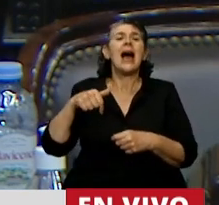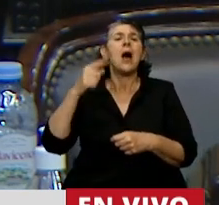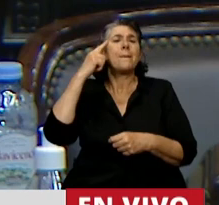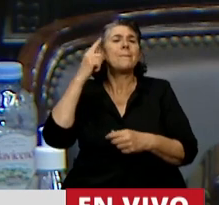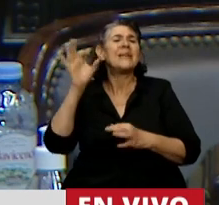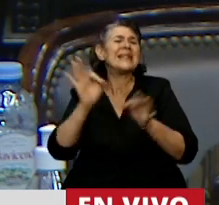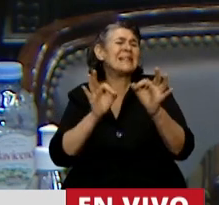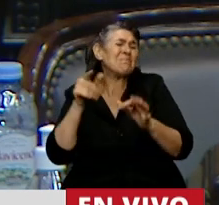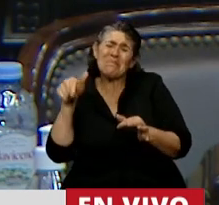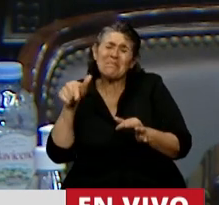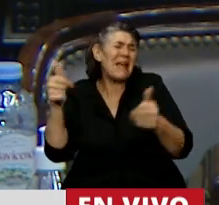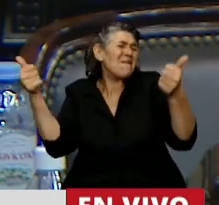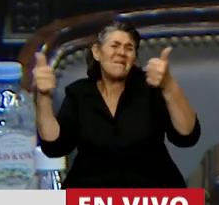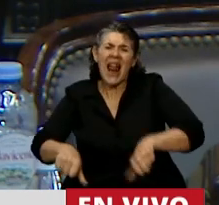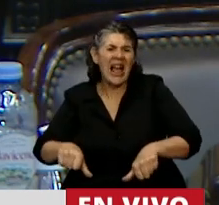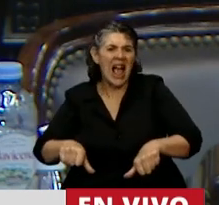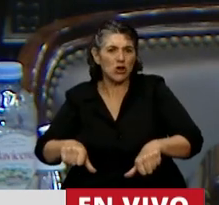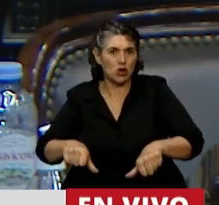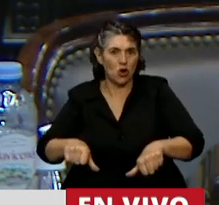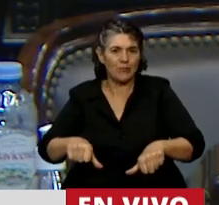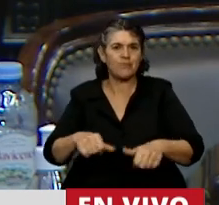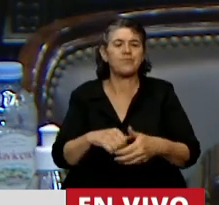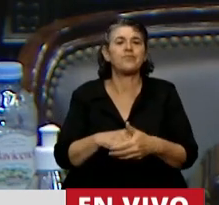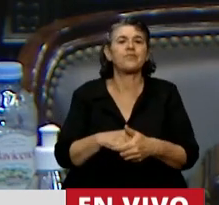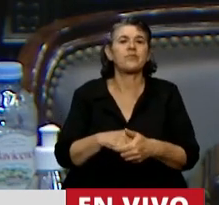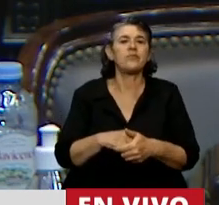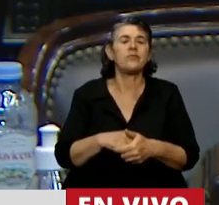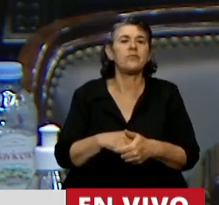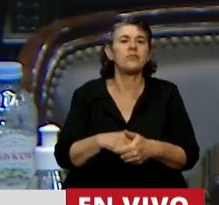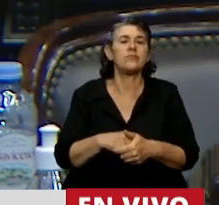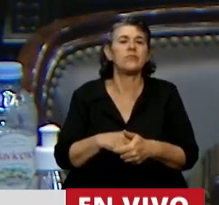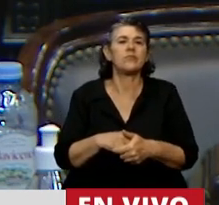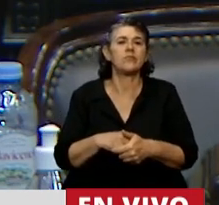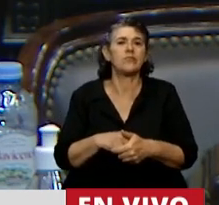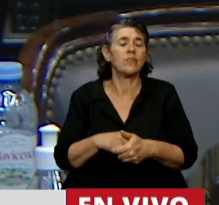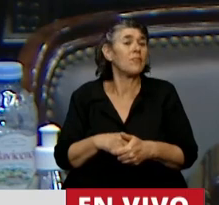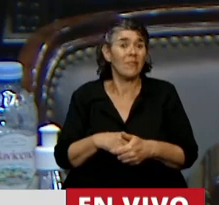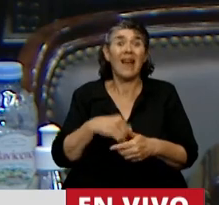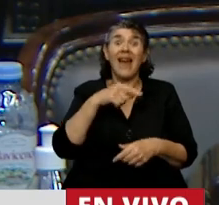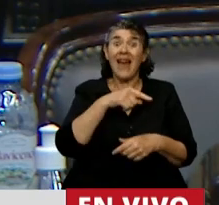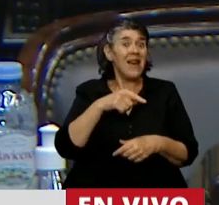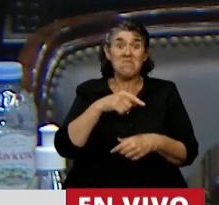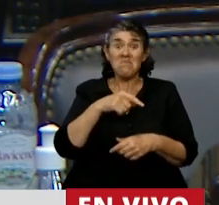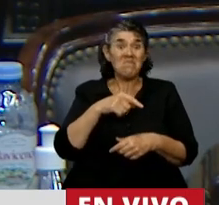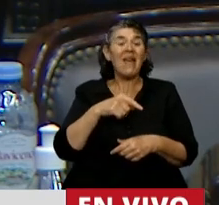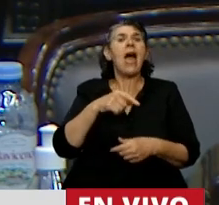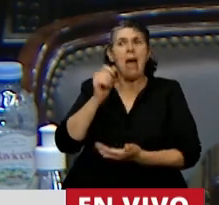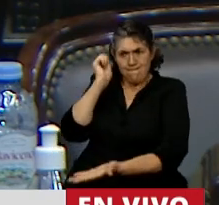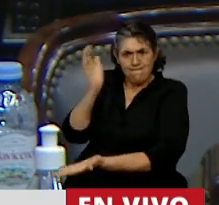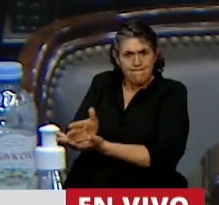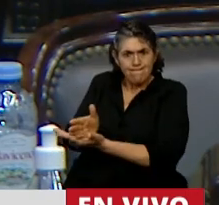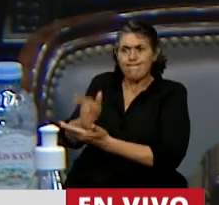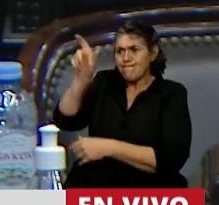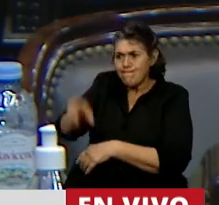un fracaso estrepitoso, un doble fracaso en realidad. En primer lugar, porque como decía, no ha servido para prevenir ni para disuadir